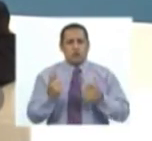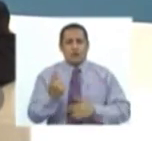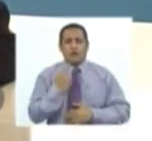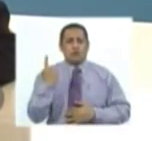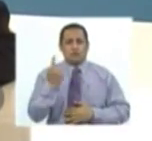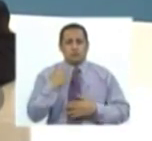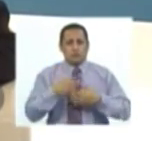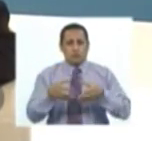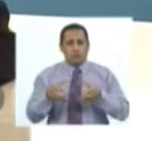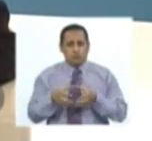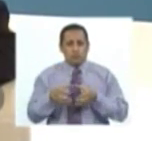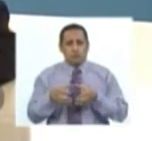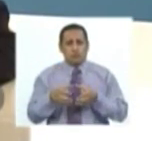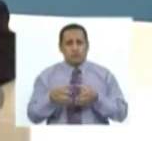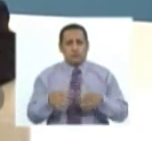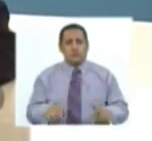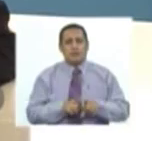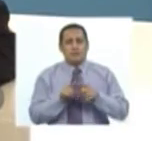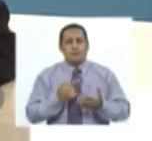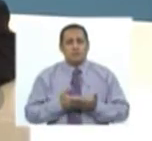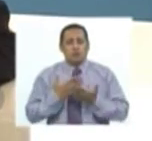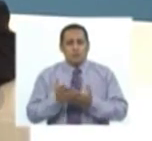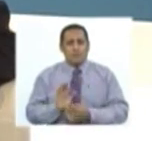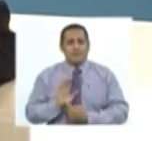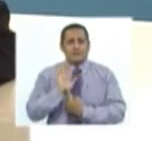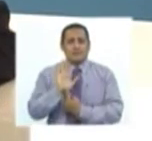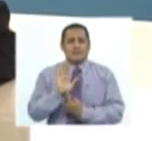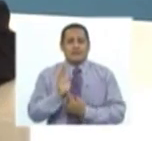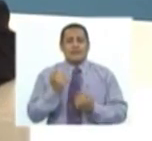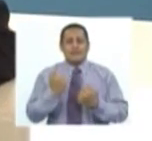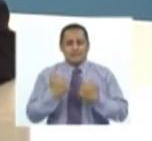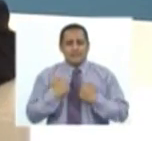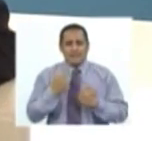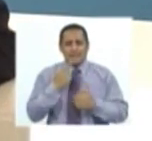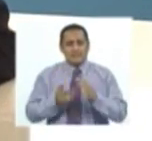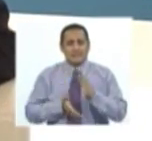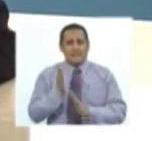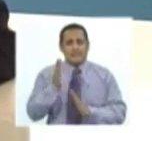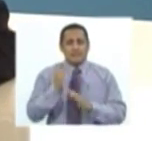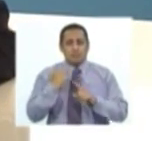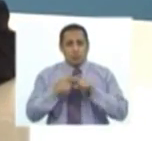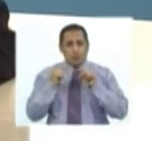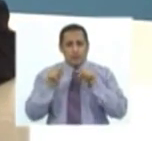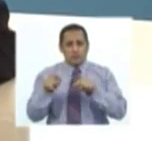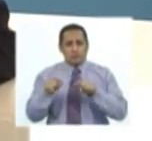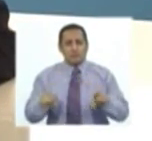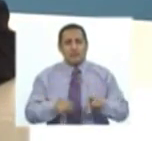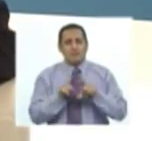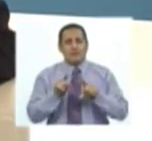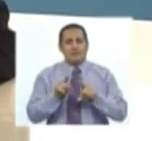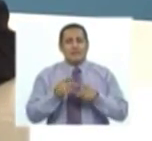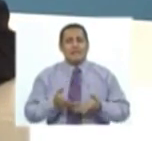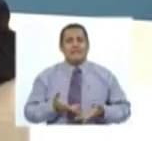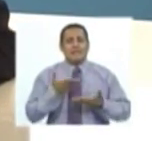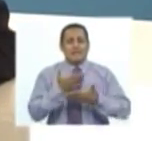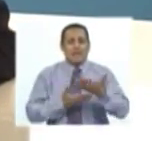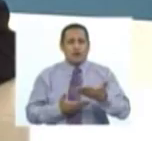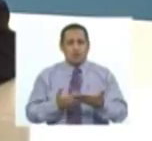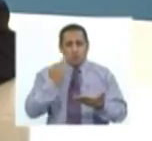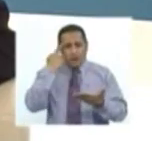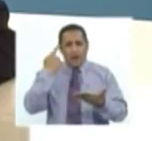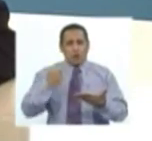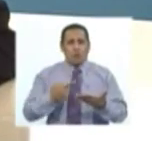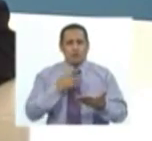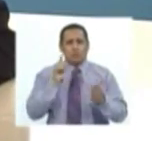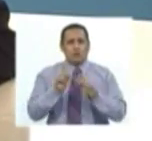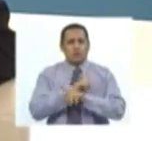dicha entidad establece que debe salir, y para ello se vale de una decisión